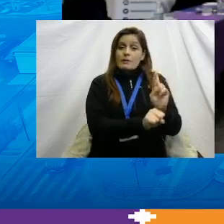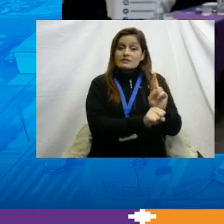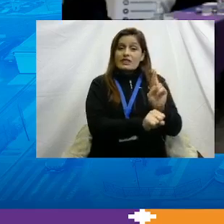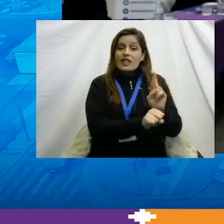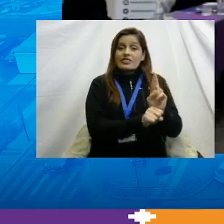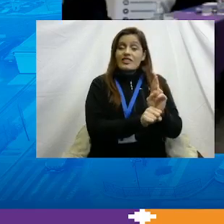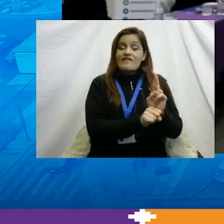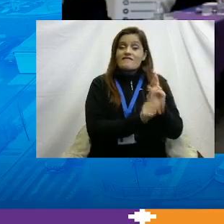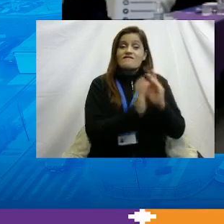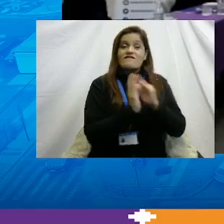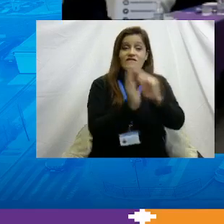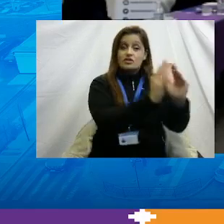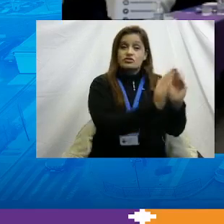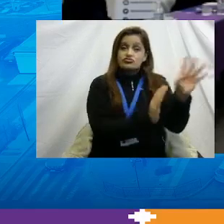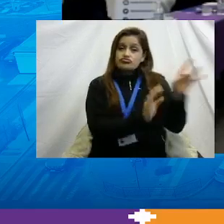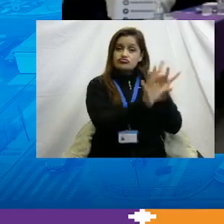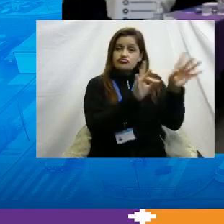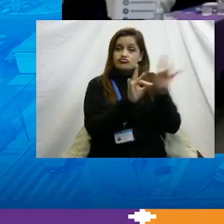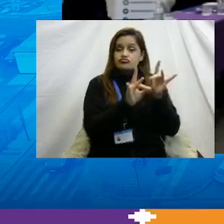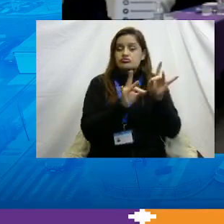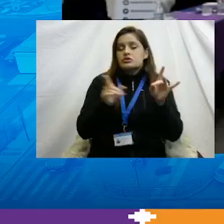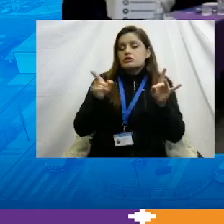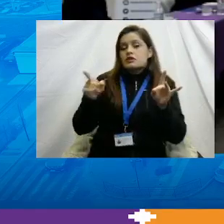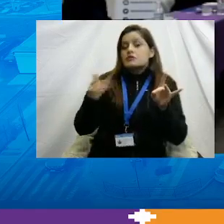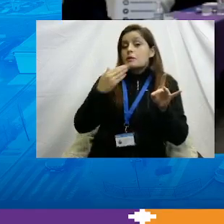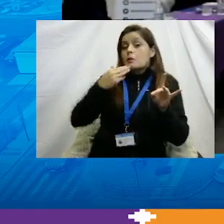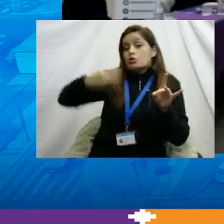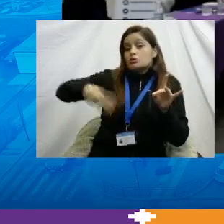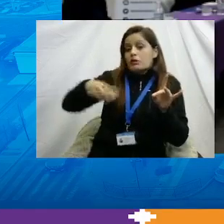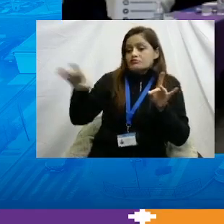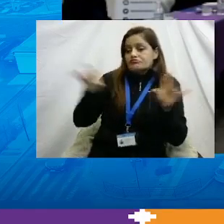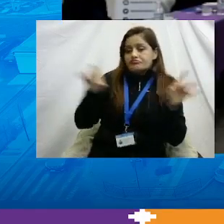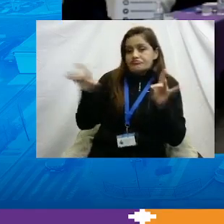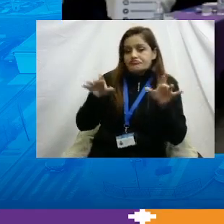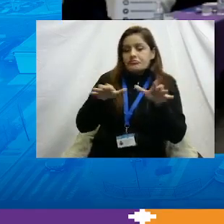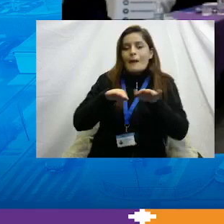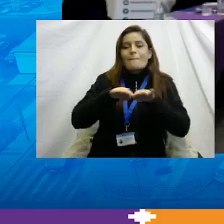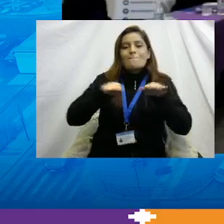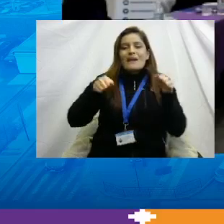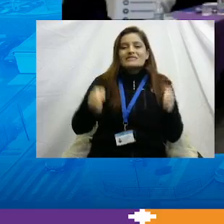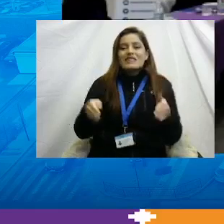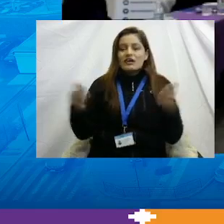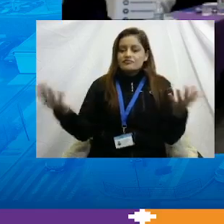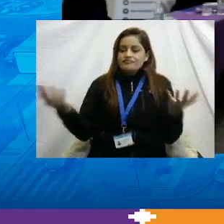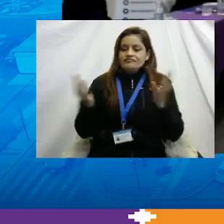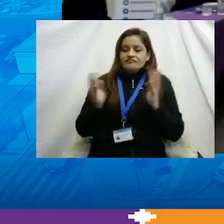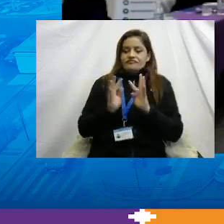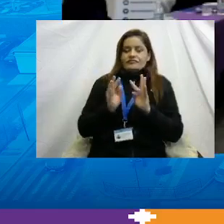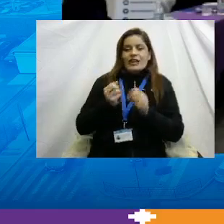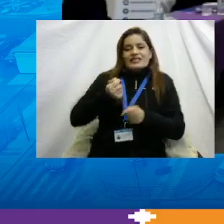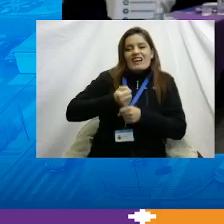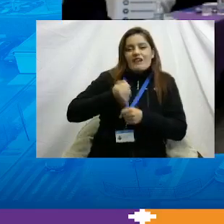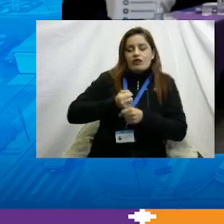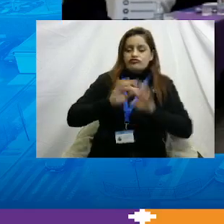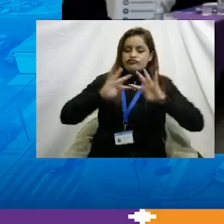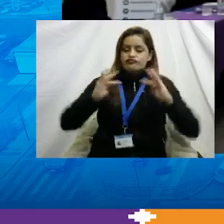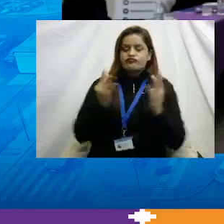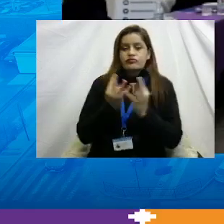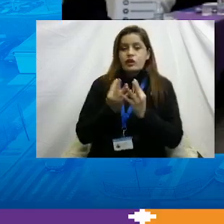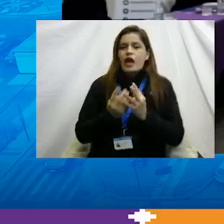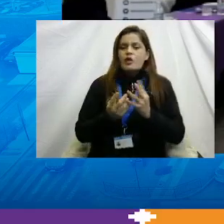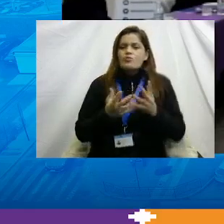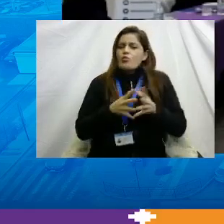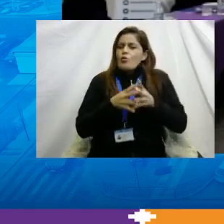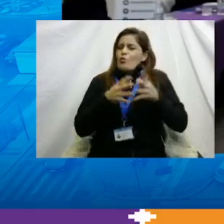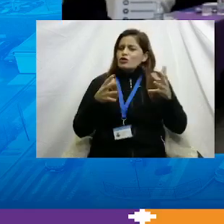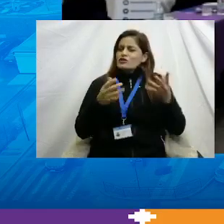la municipalidad, y poder crear alguna mesa de trabajo para realmente informar, porque he conversado con ambas partes y hay bastante